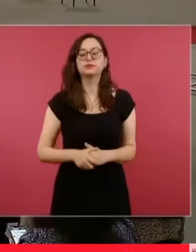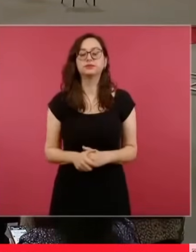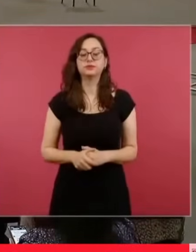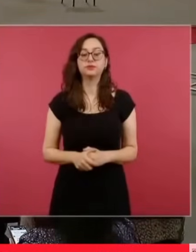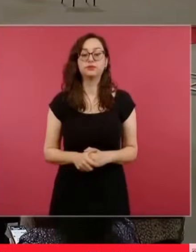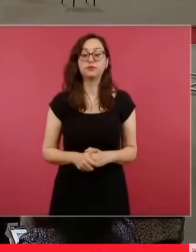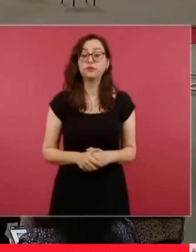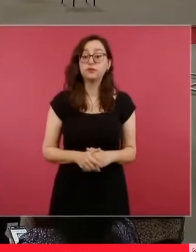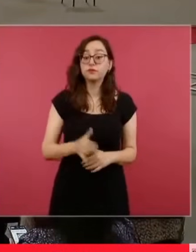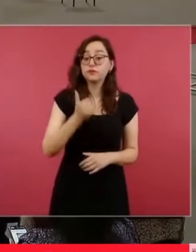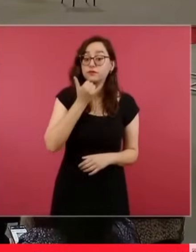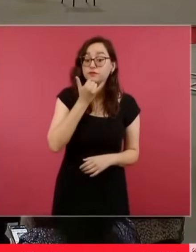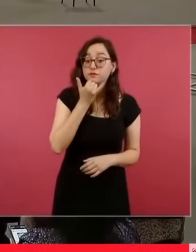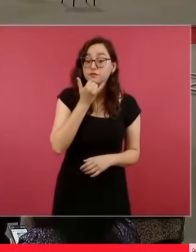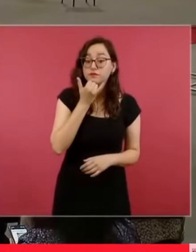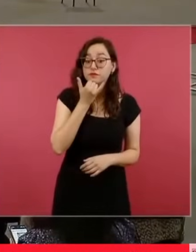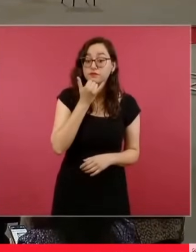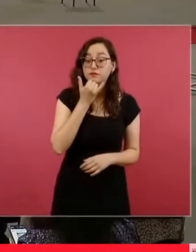¿Perdón?